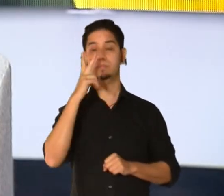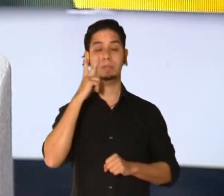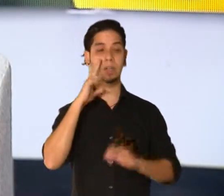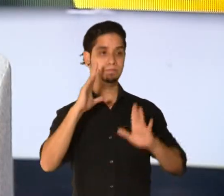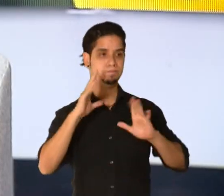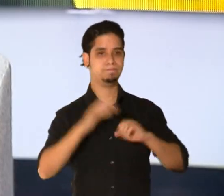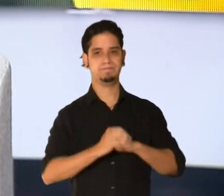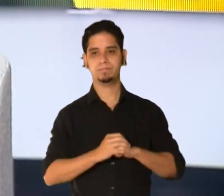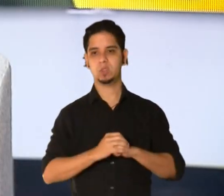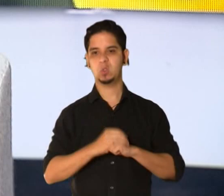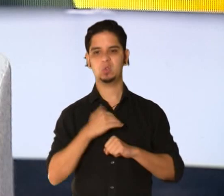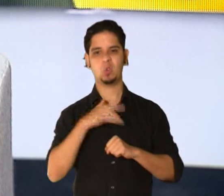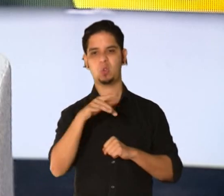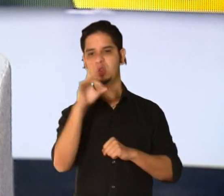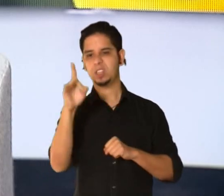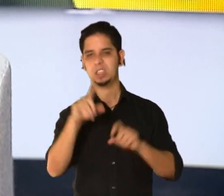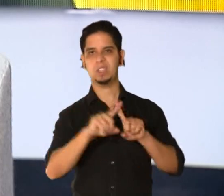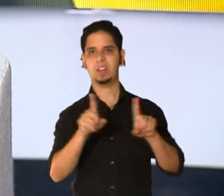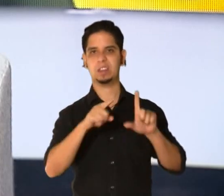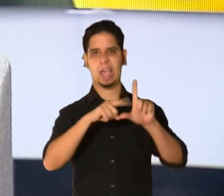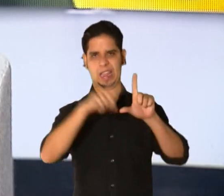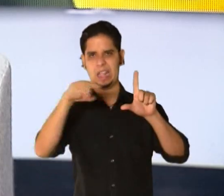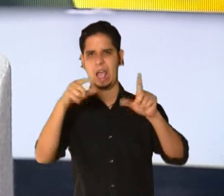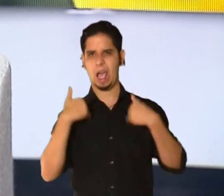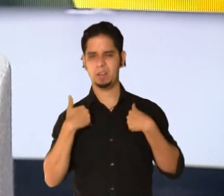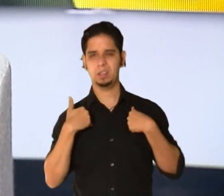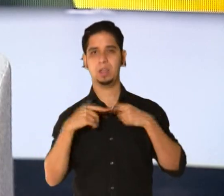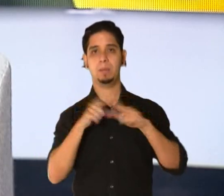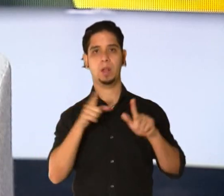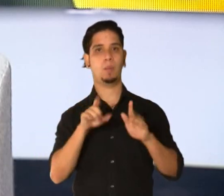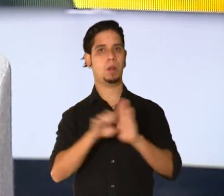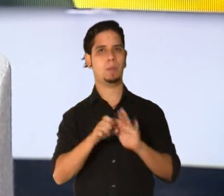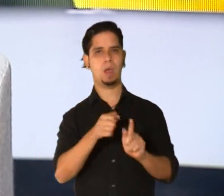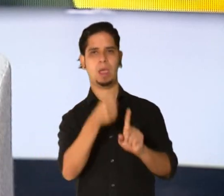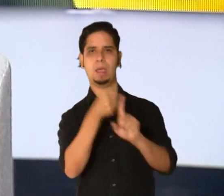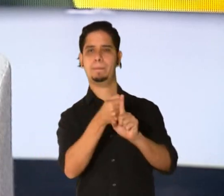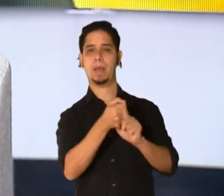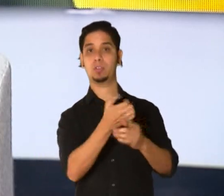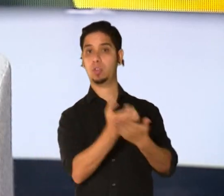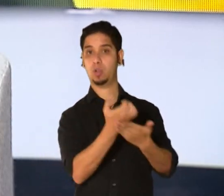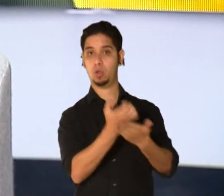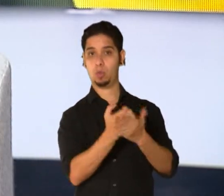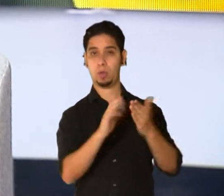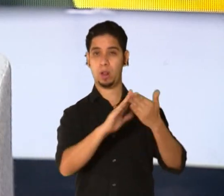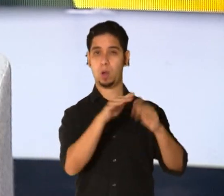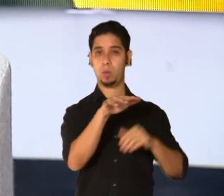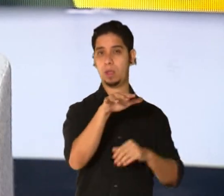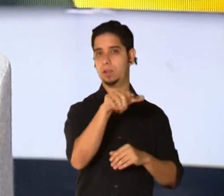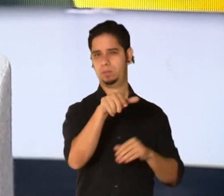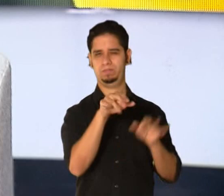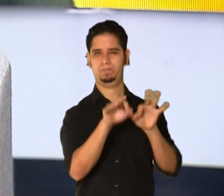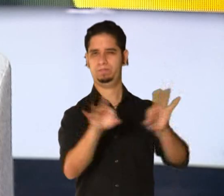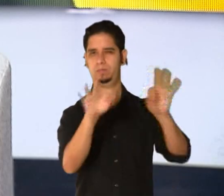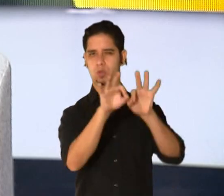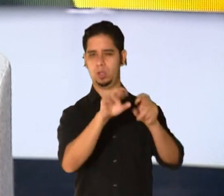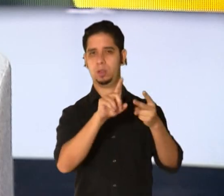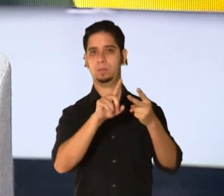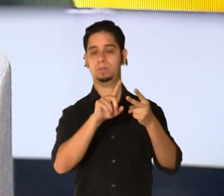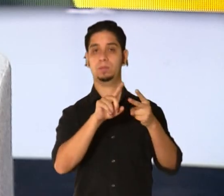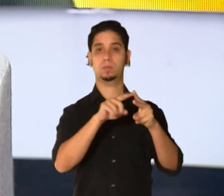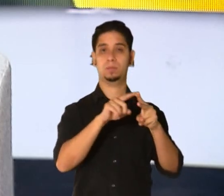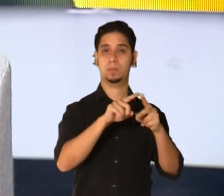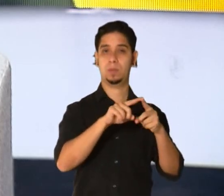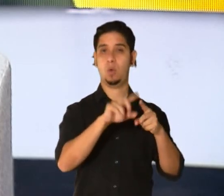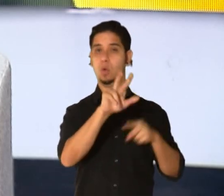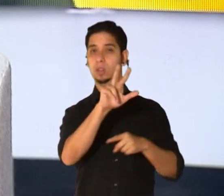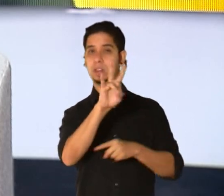bueno, tengo varias estadísticas, ¿no? Pero, por ejemplo, el impacto económico del COVID en la comunidad, muy importante. Un